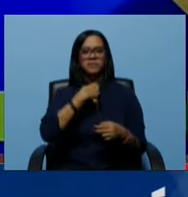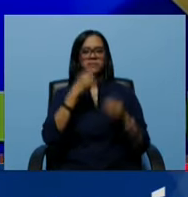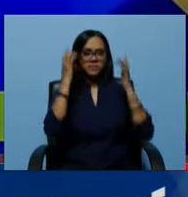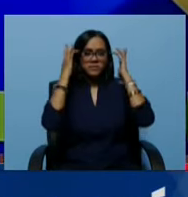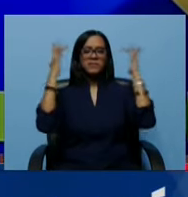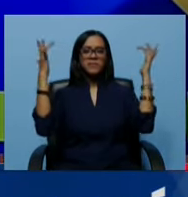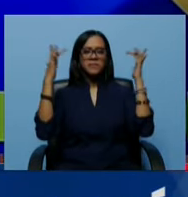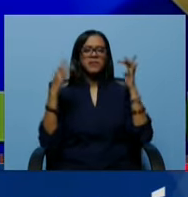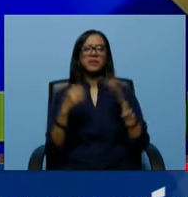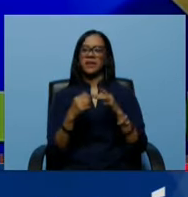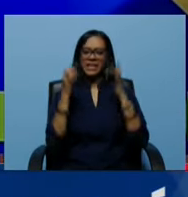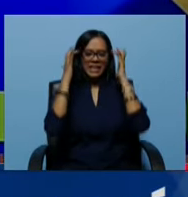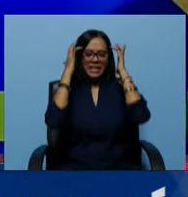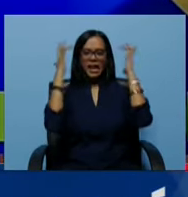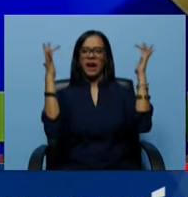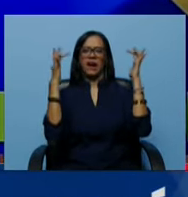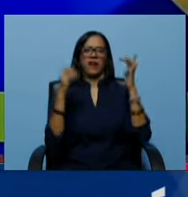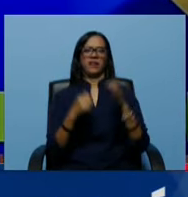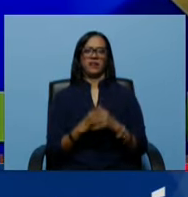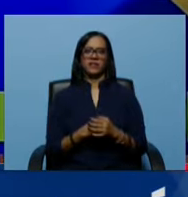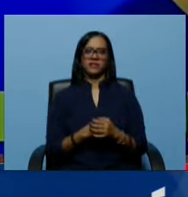solo, inteligentísimo.